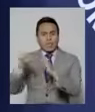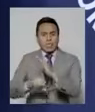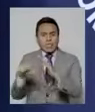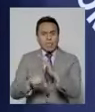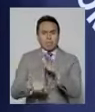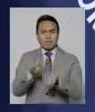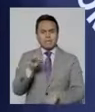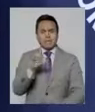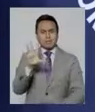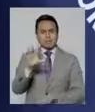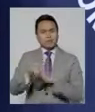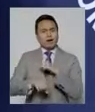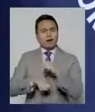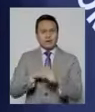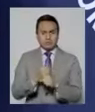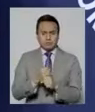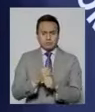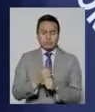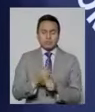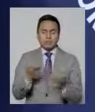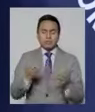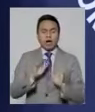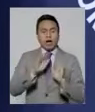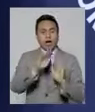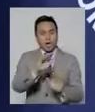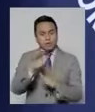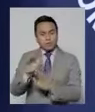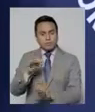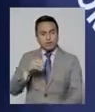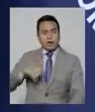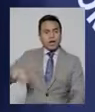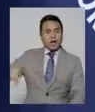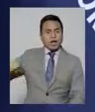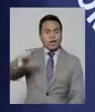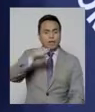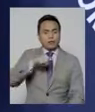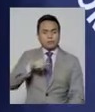más de 75 años, por lo tanto, apoyémoslos a ellos